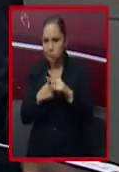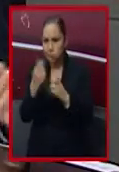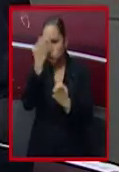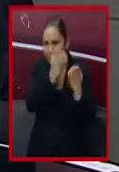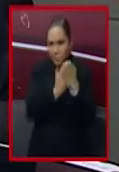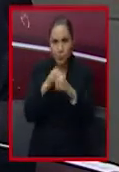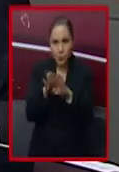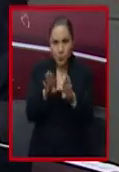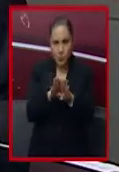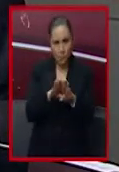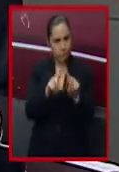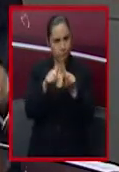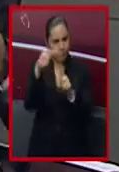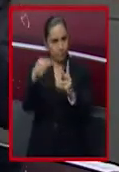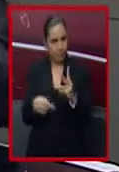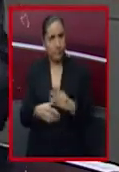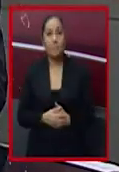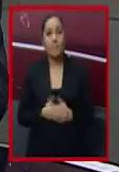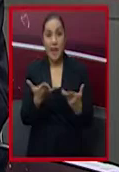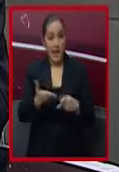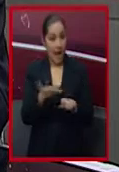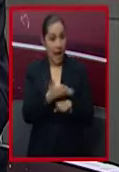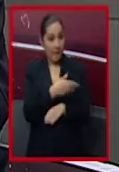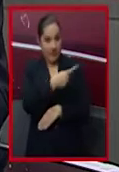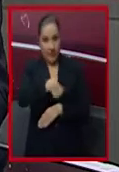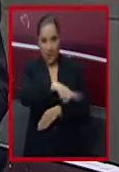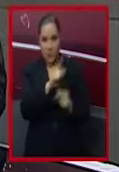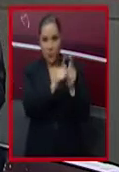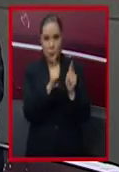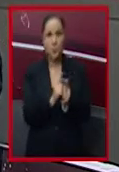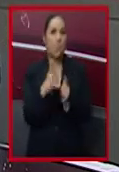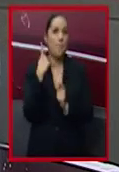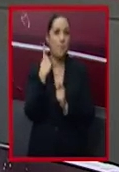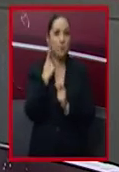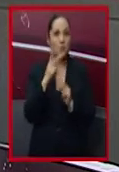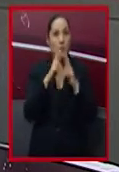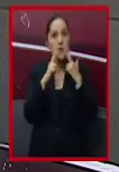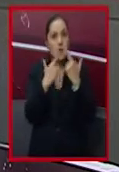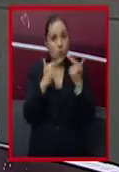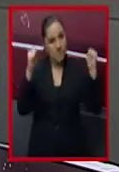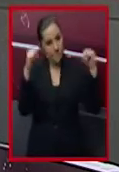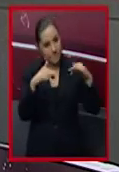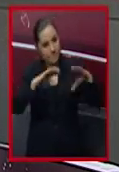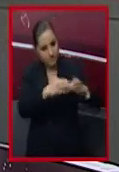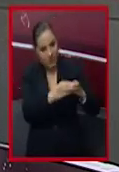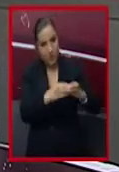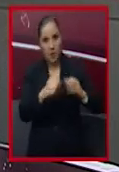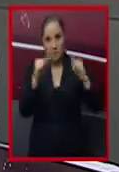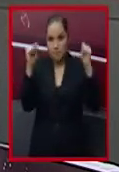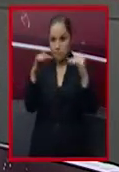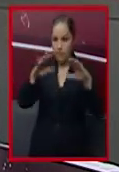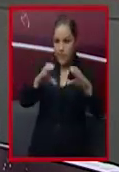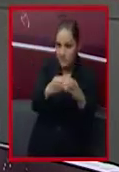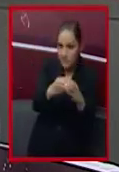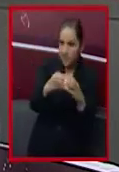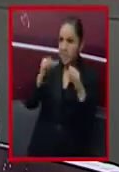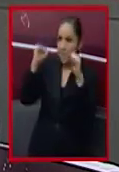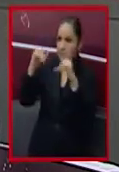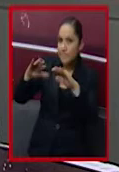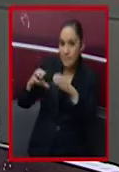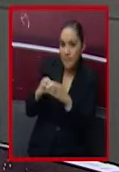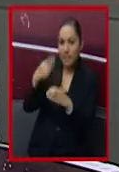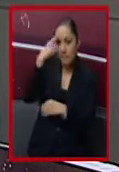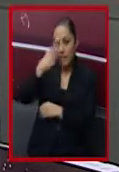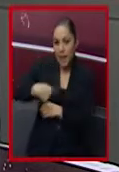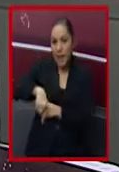Bueno, esto de las reuniones de los grupos parlamentarios, ya estamos observando, con esta información que le presentamos, hay temas en los cuales